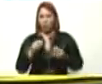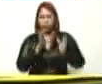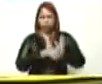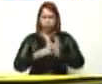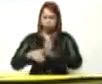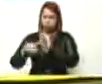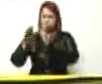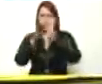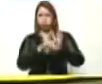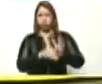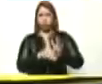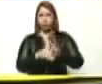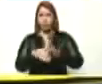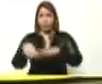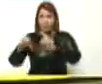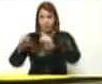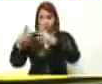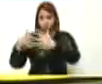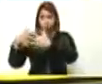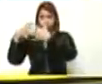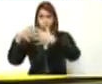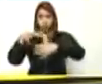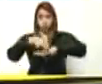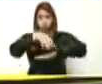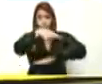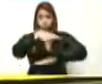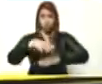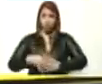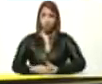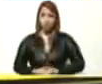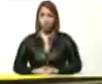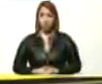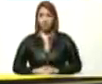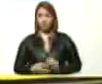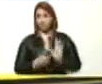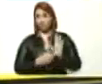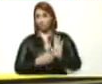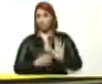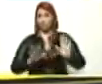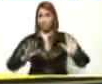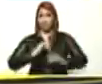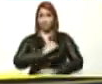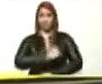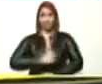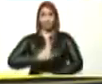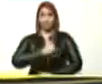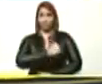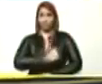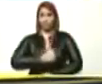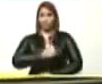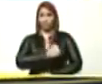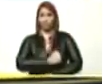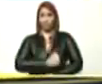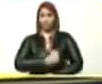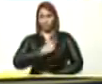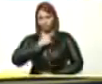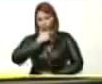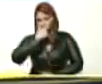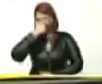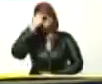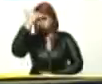que el imperio norteamericano, les dejara, verdaderamente, papel, vergonzante,